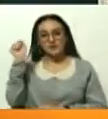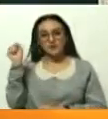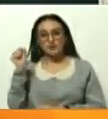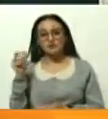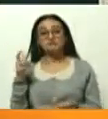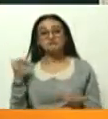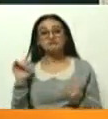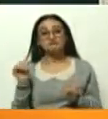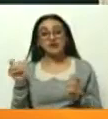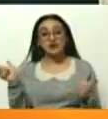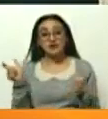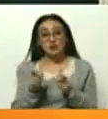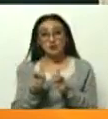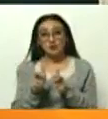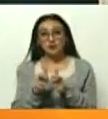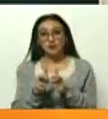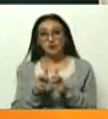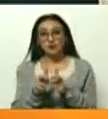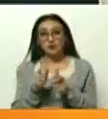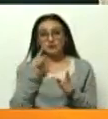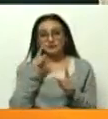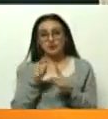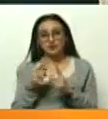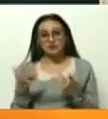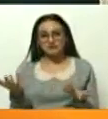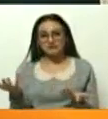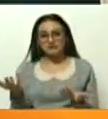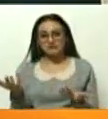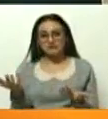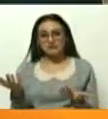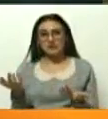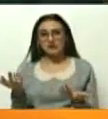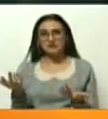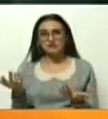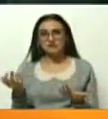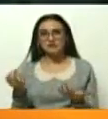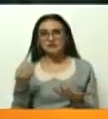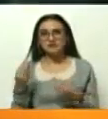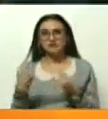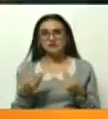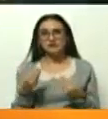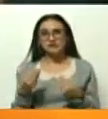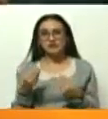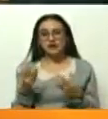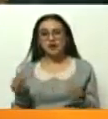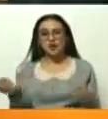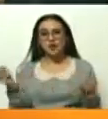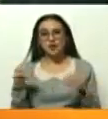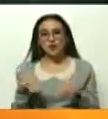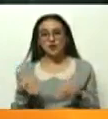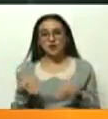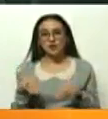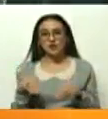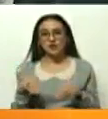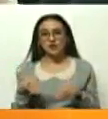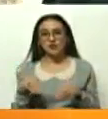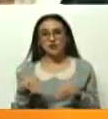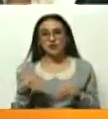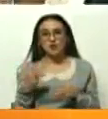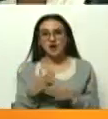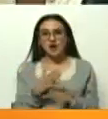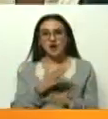reunión con el objetivo de proyectar esos acuerdos que ya